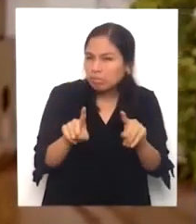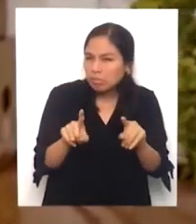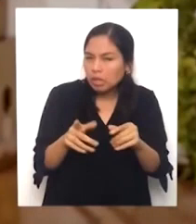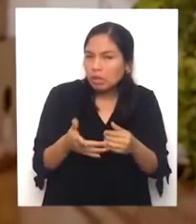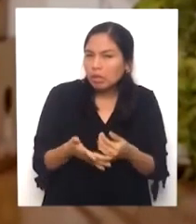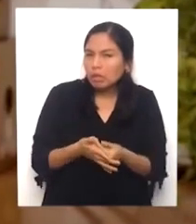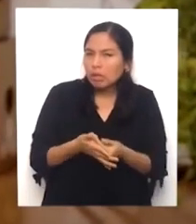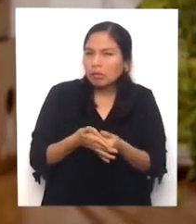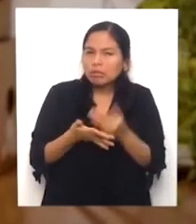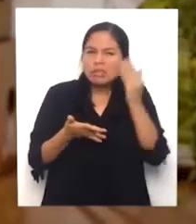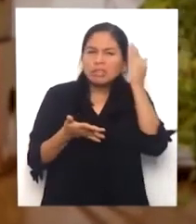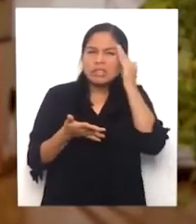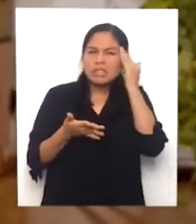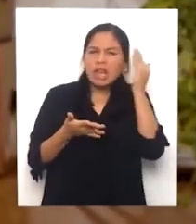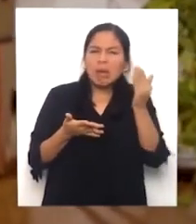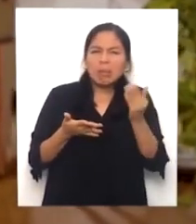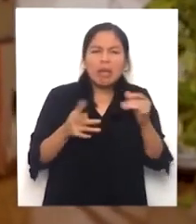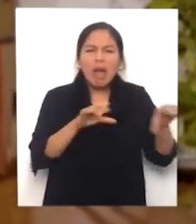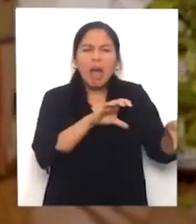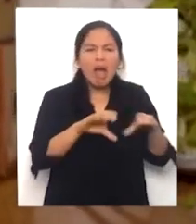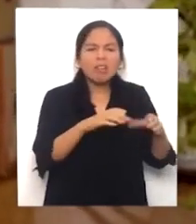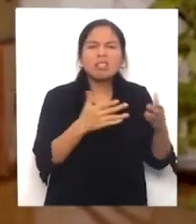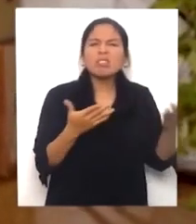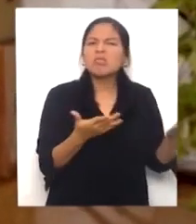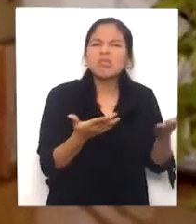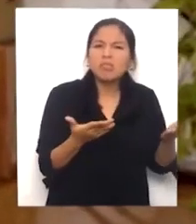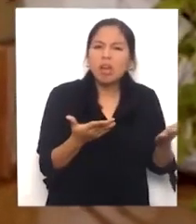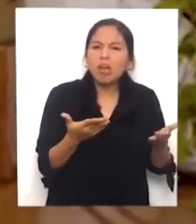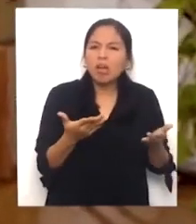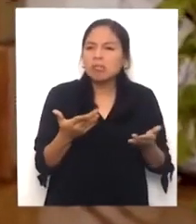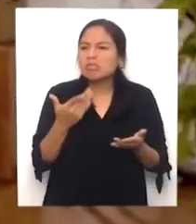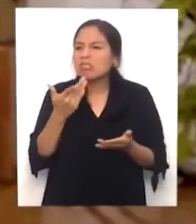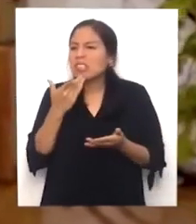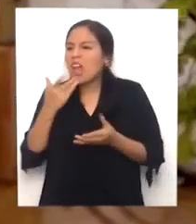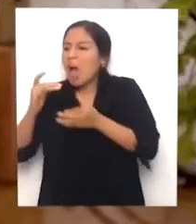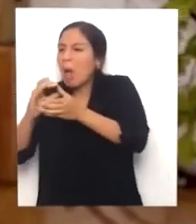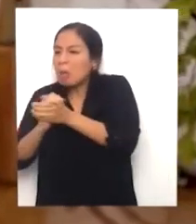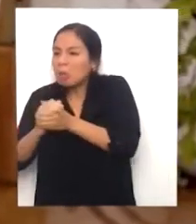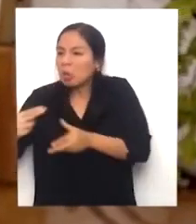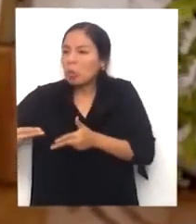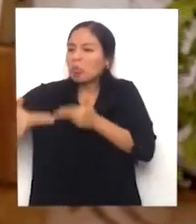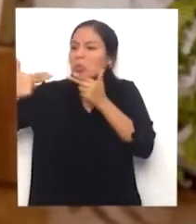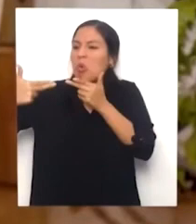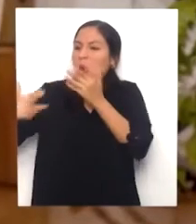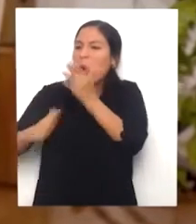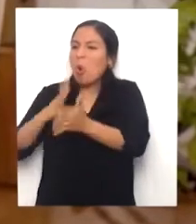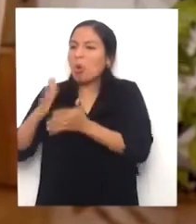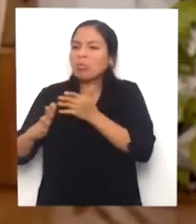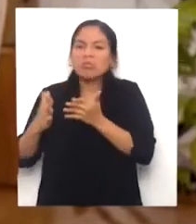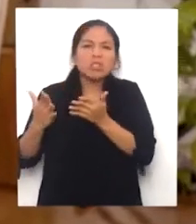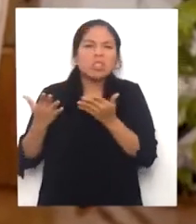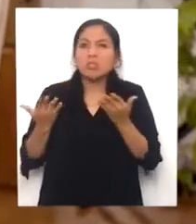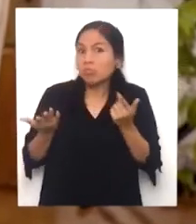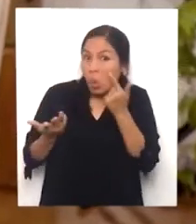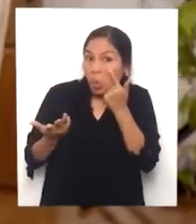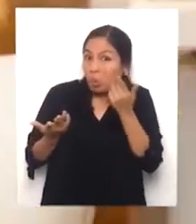más. ¿Sabes qué están haciendo y quiénes son sus amigos virtuales? Probablemente